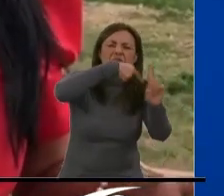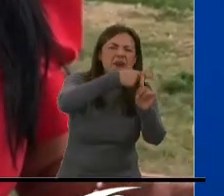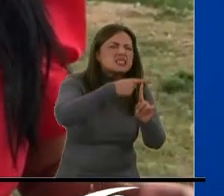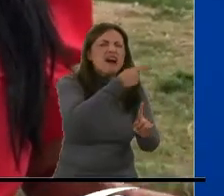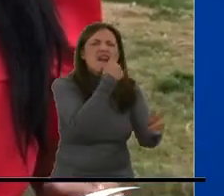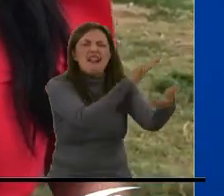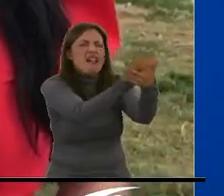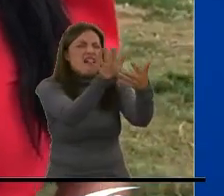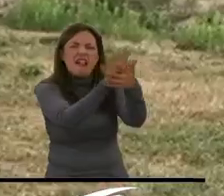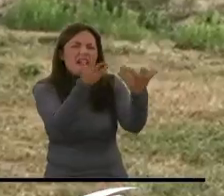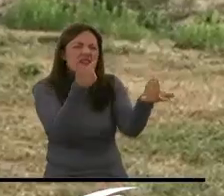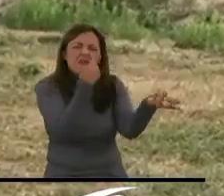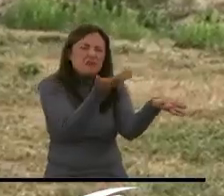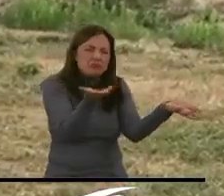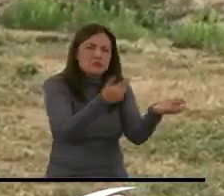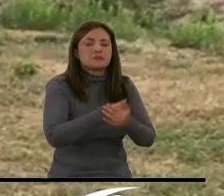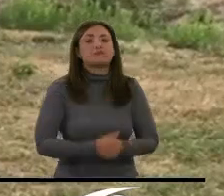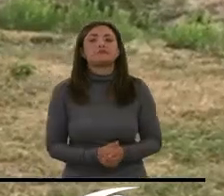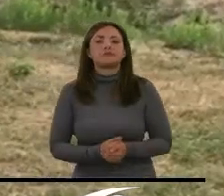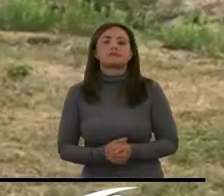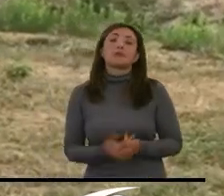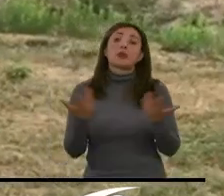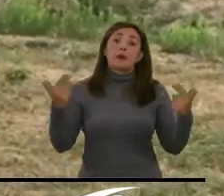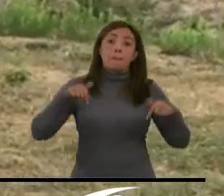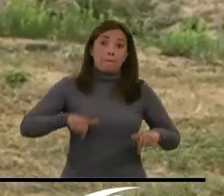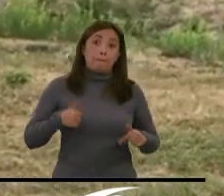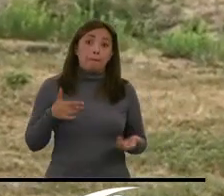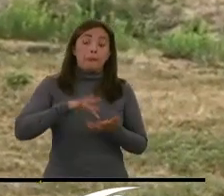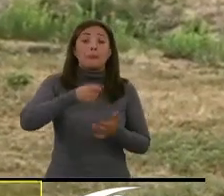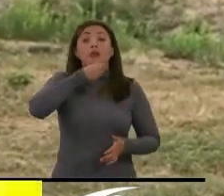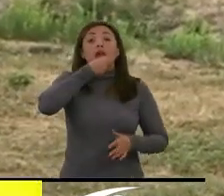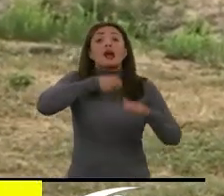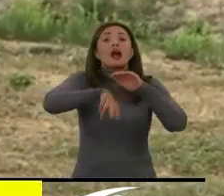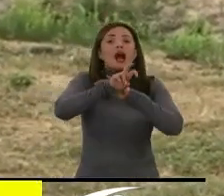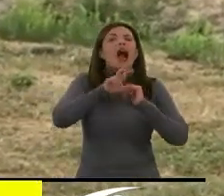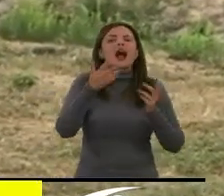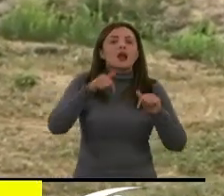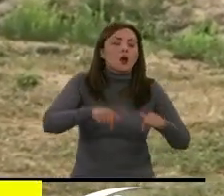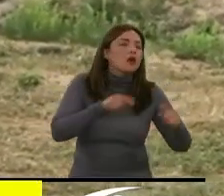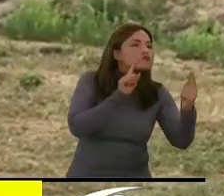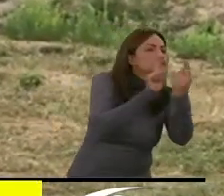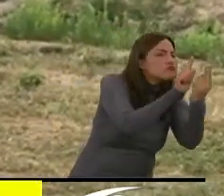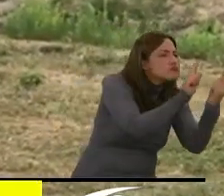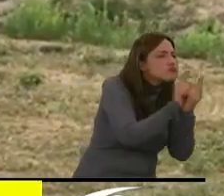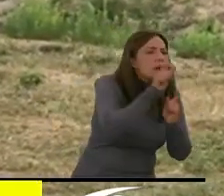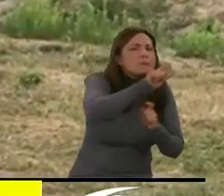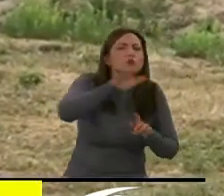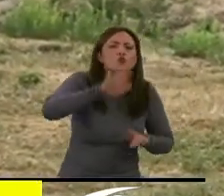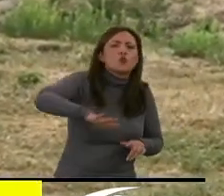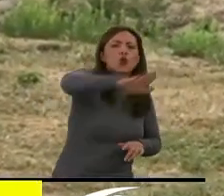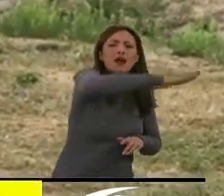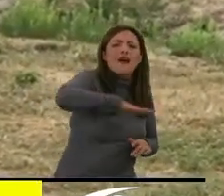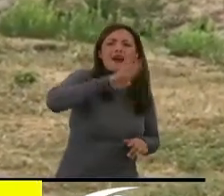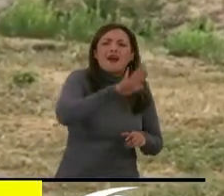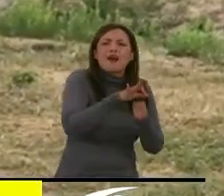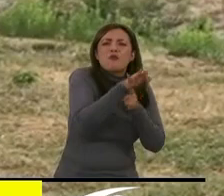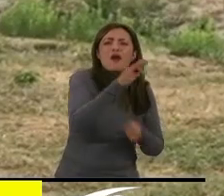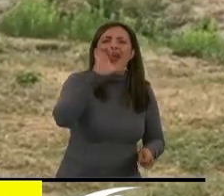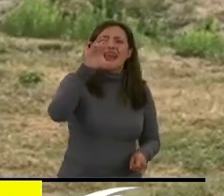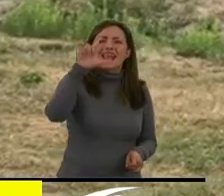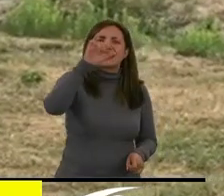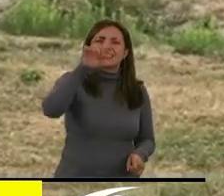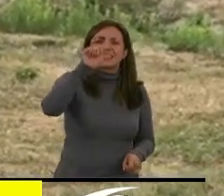Buenas tardes. En Noticias Caracol seguimos del lado de la gente, de la población del corregimiento del Salado. Dialogamos con los